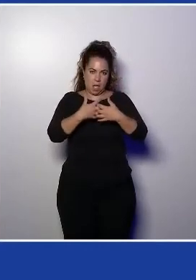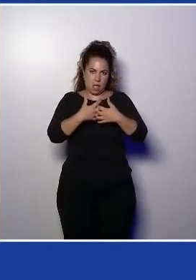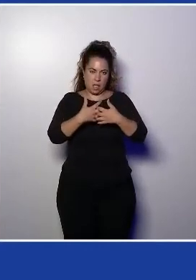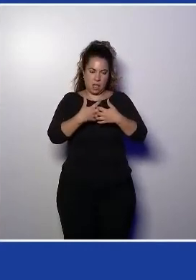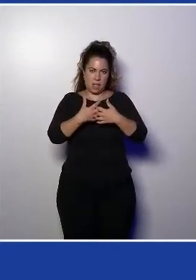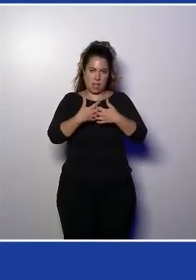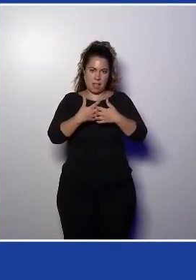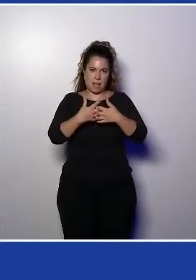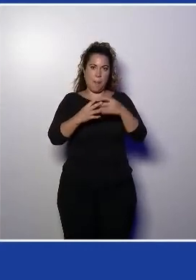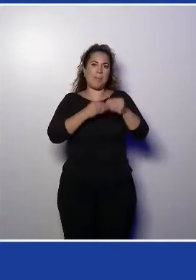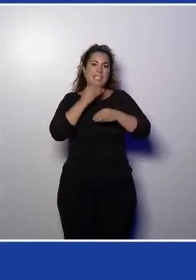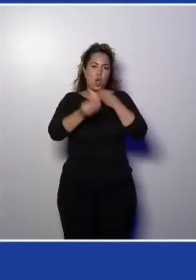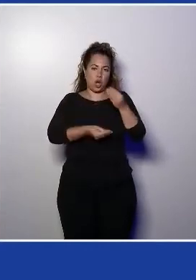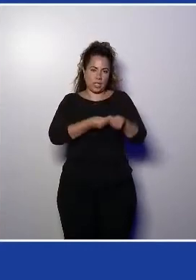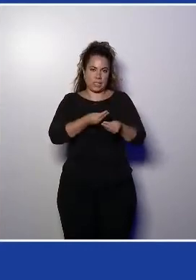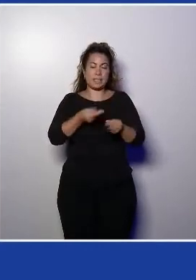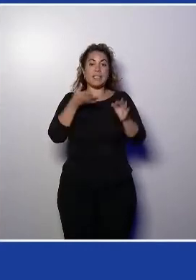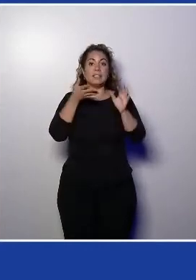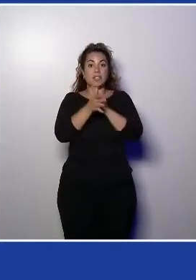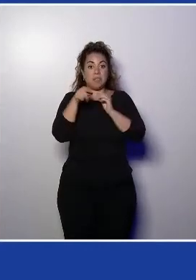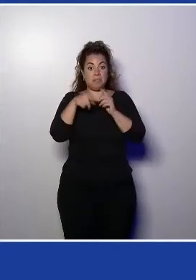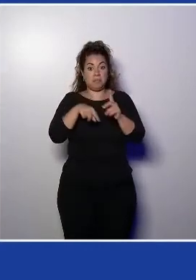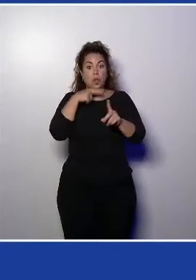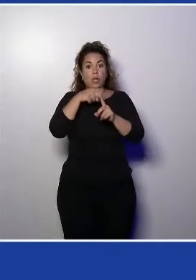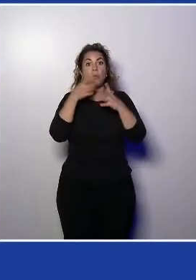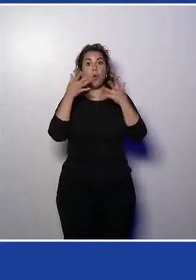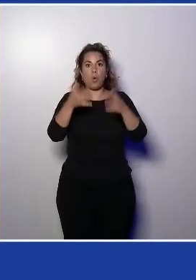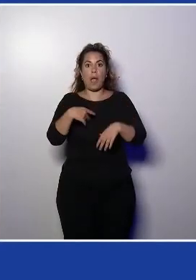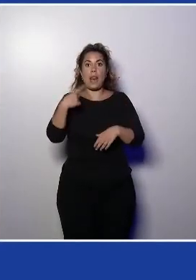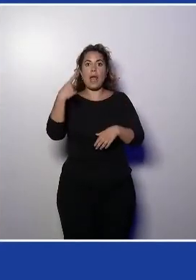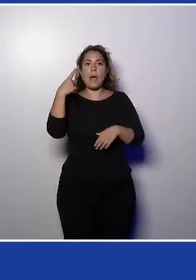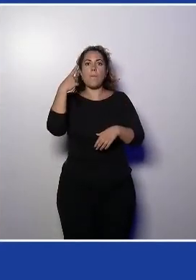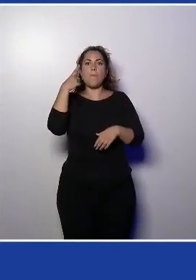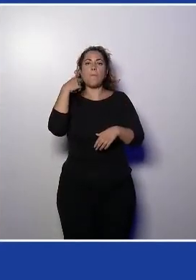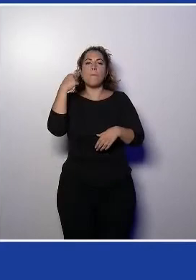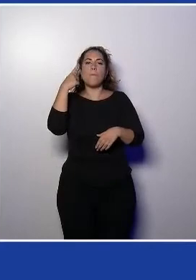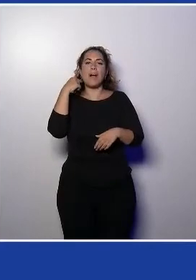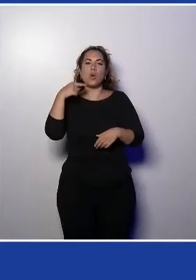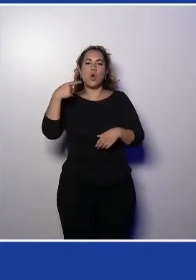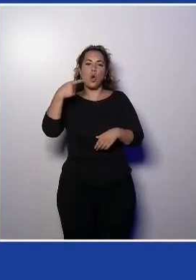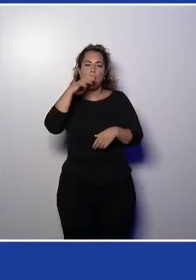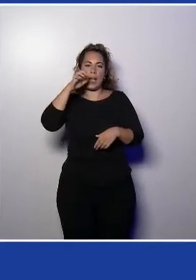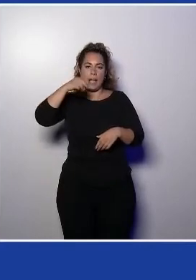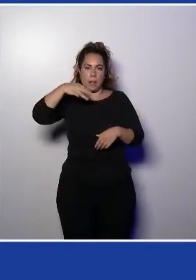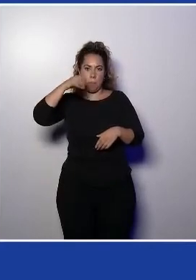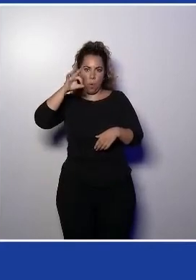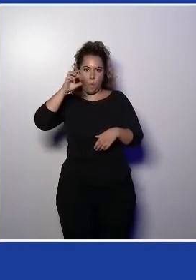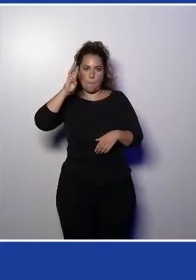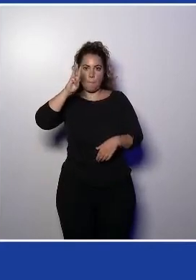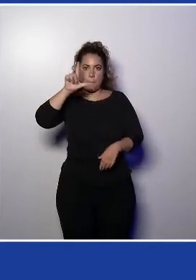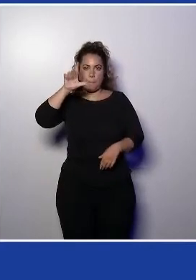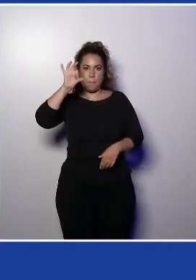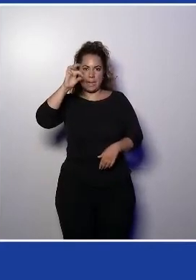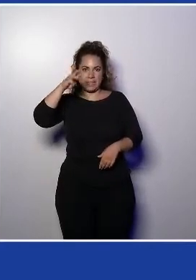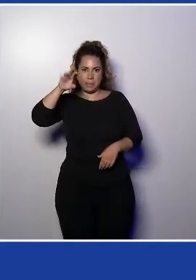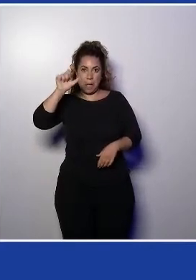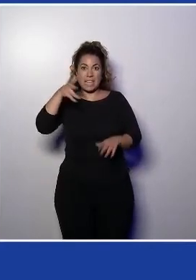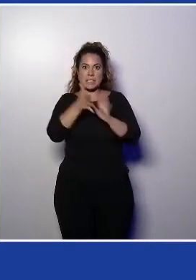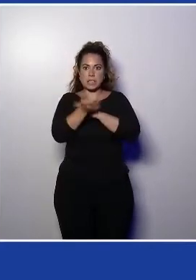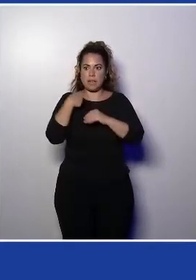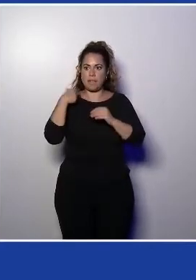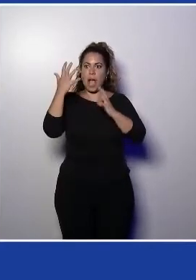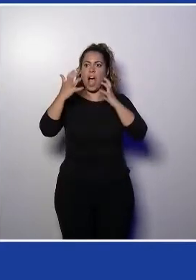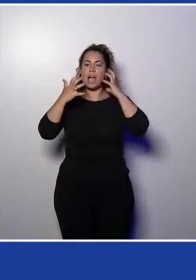tiene como objetivo el banco de germoplasma y es el lugar donde también generamos todas las